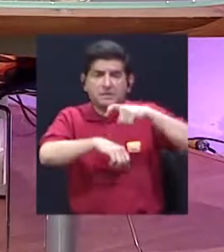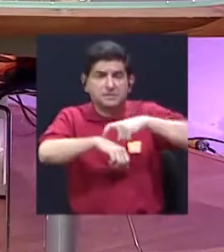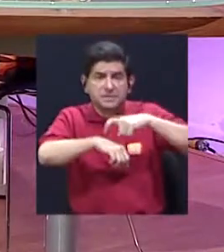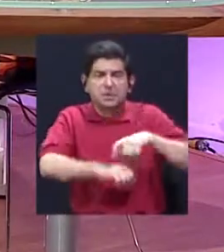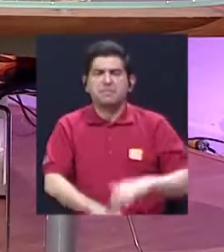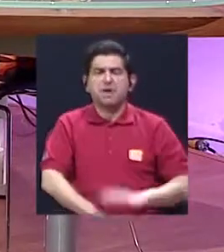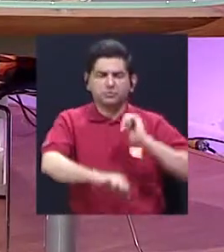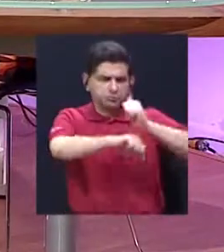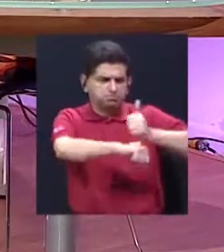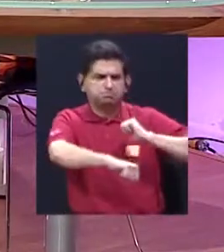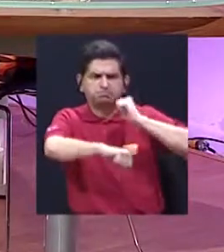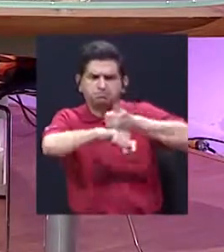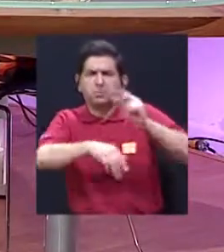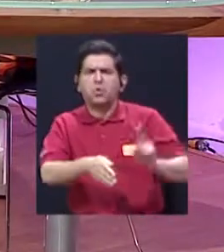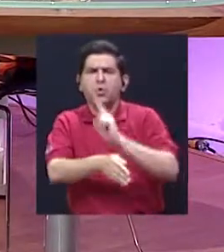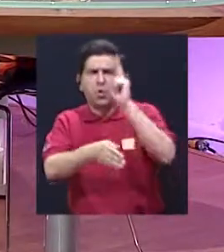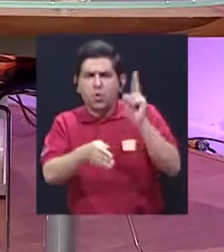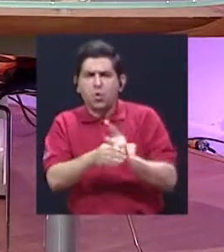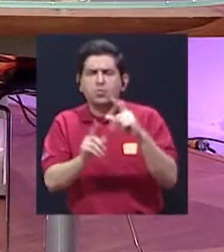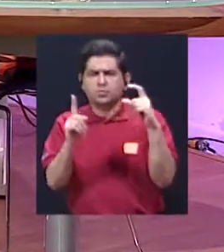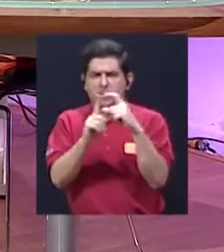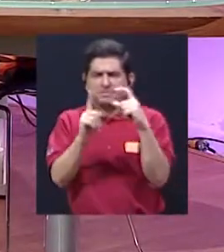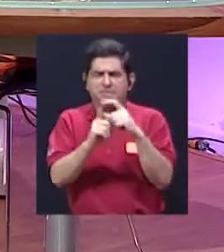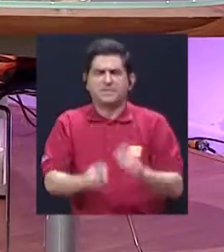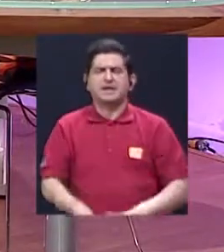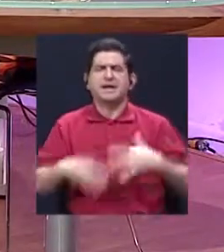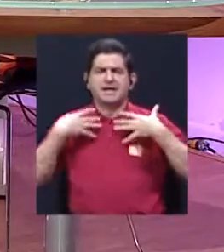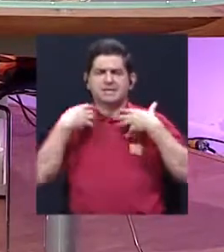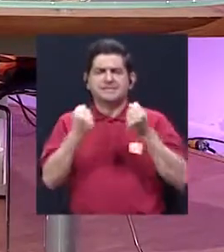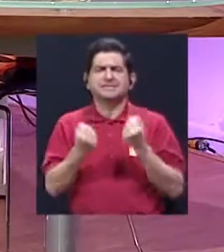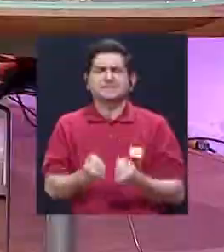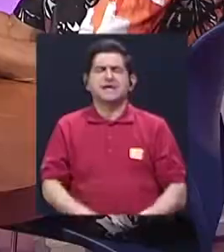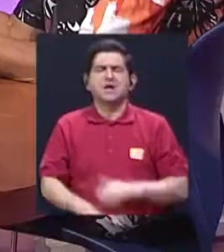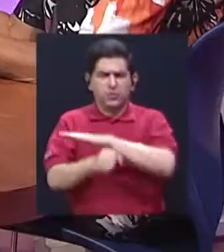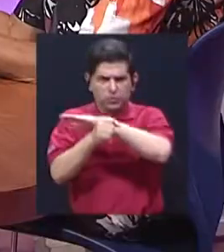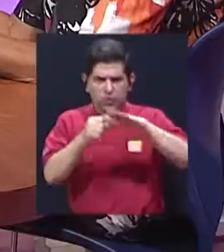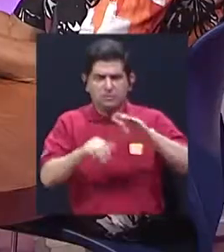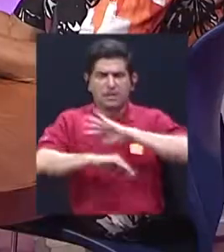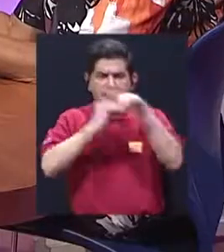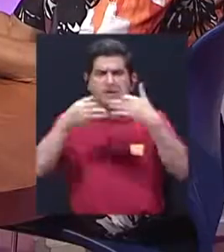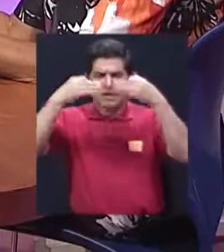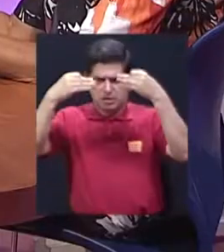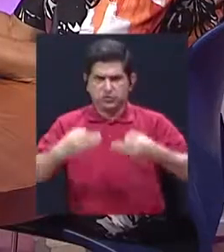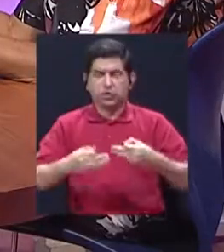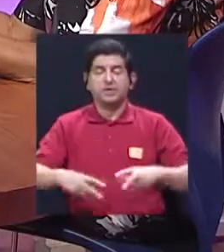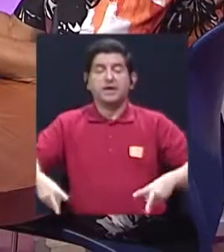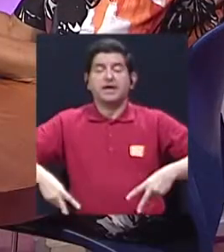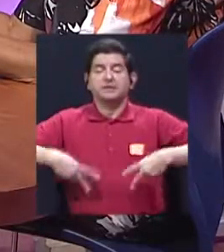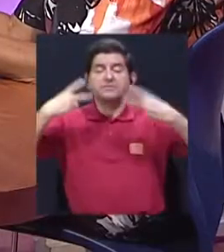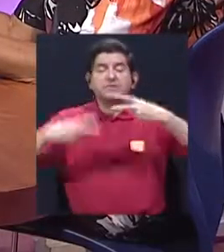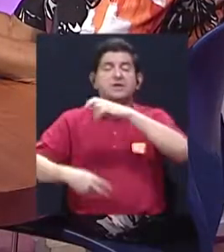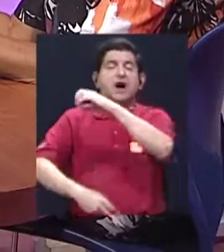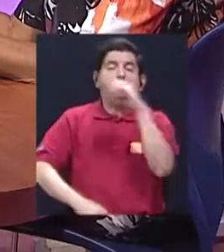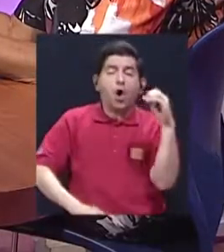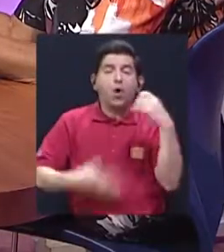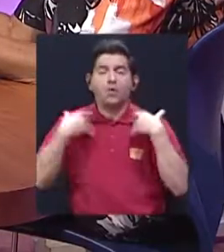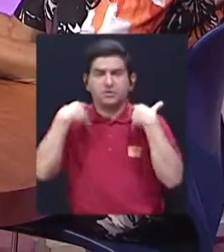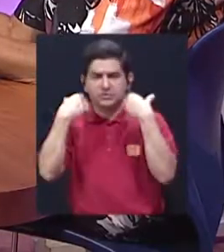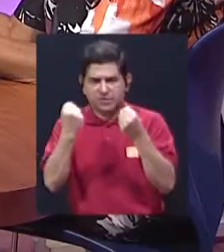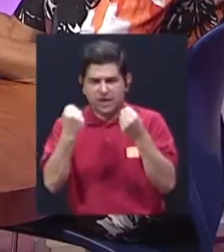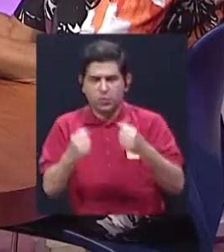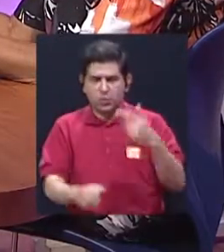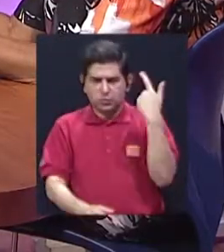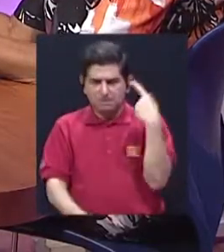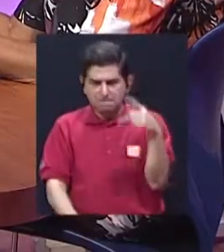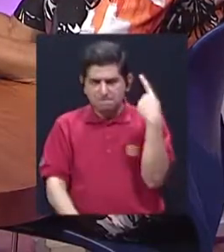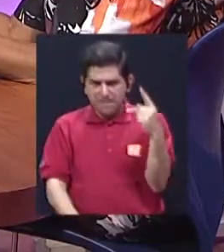digamos, concretar o utilizar este término de salud integral en todos sus fallos, entonces es vida o salud. Cuando está en riesgo la